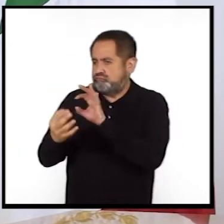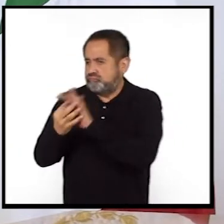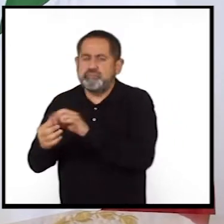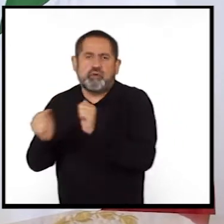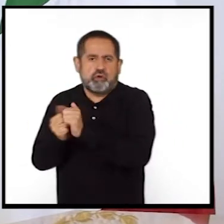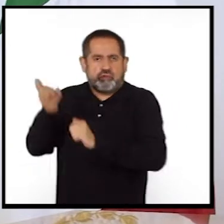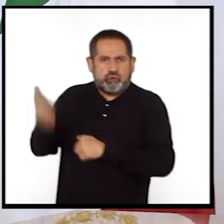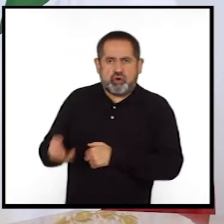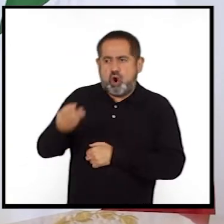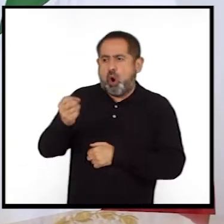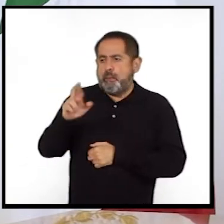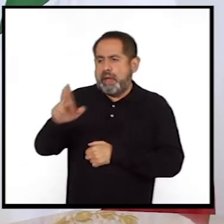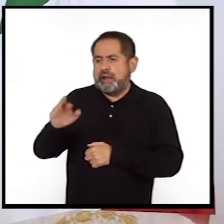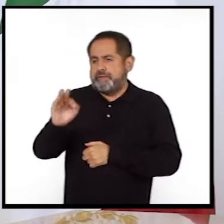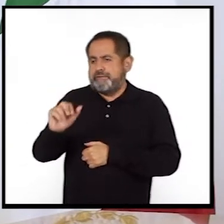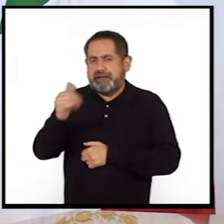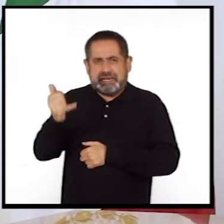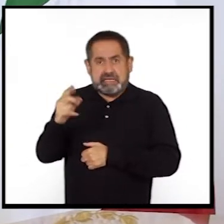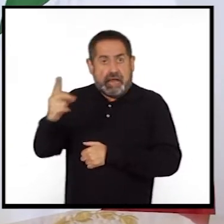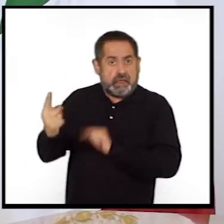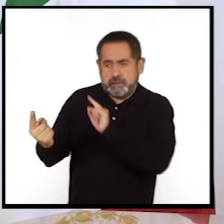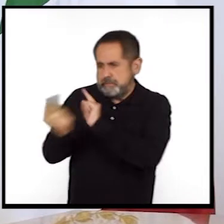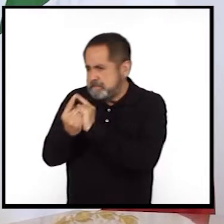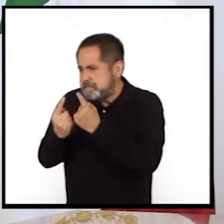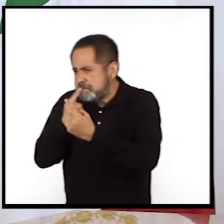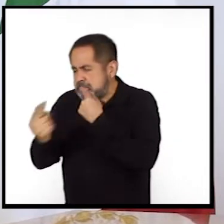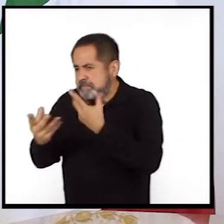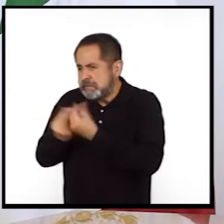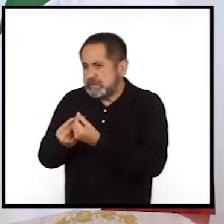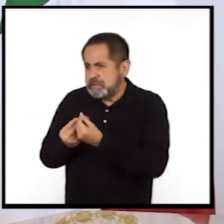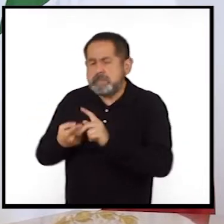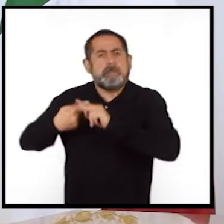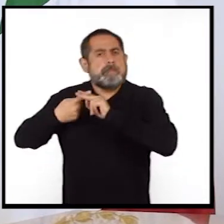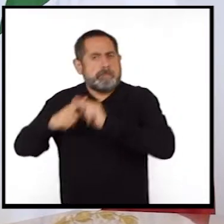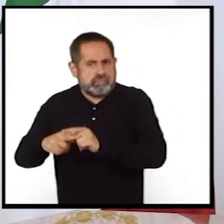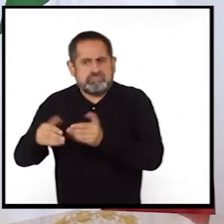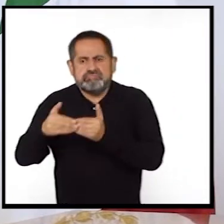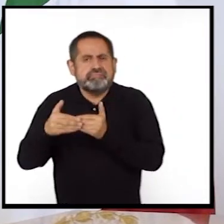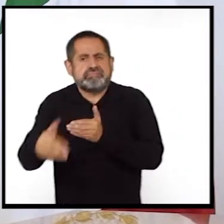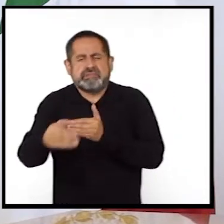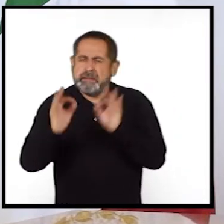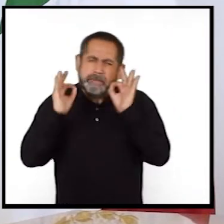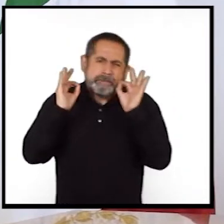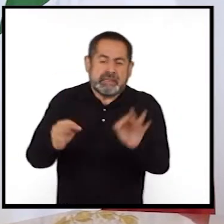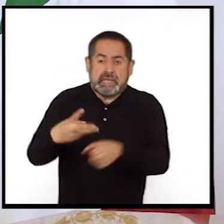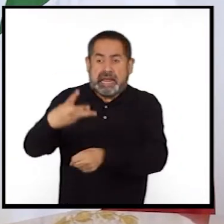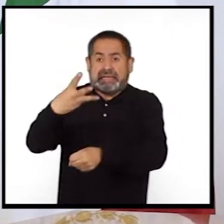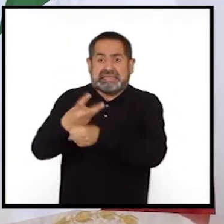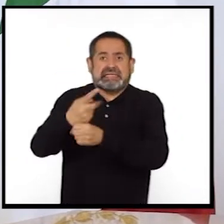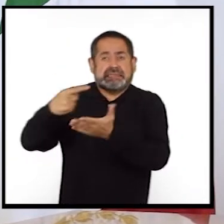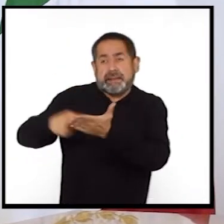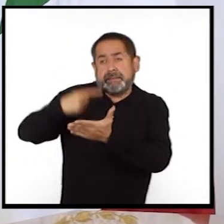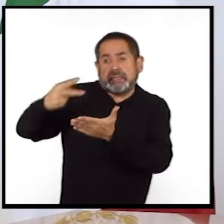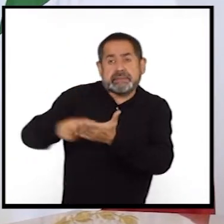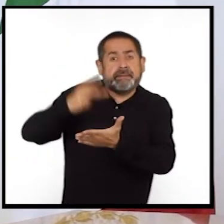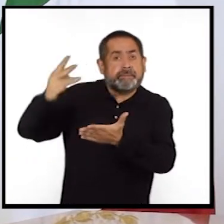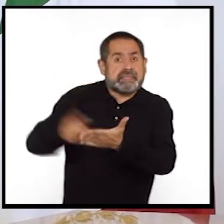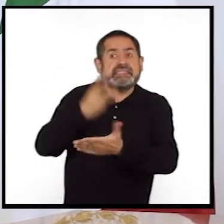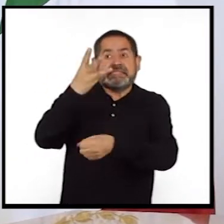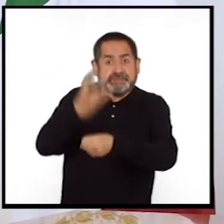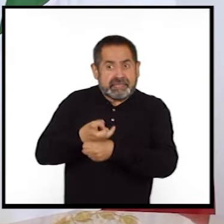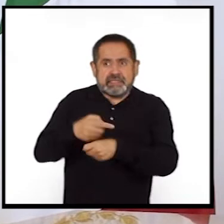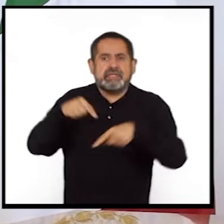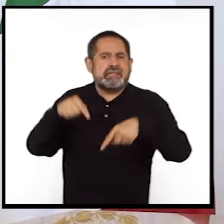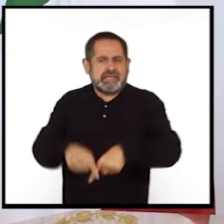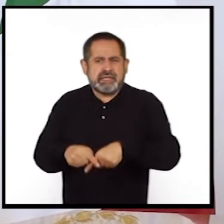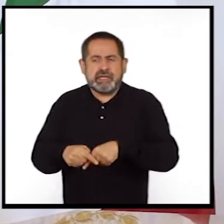Hidalgo, encabezado por Omar Fayad, ponemos en marcha con gran alegría la tercera